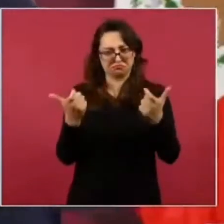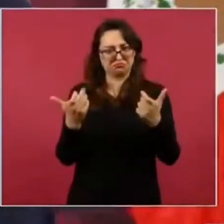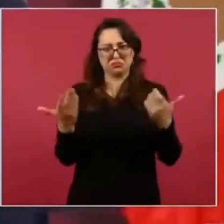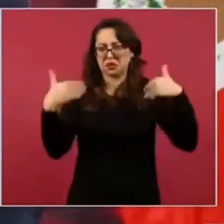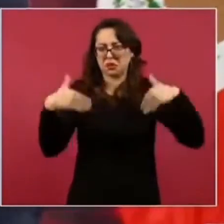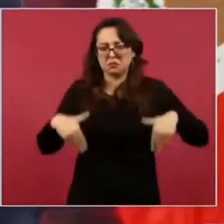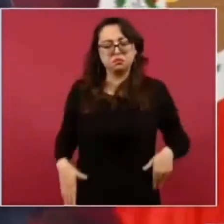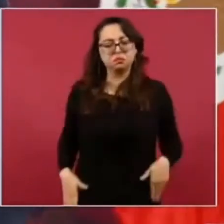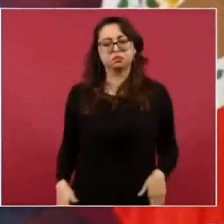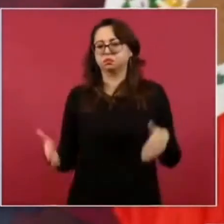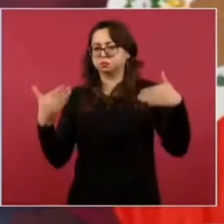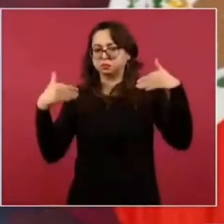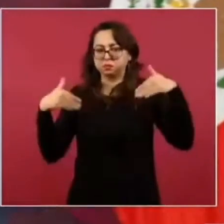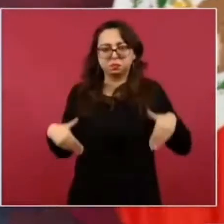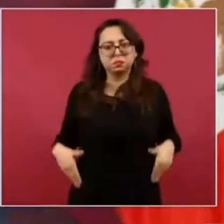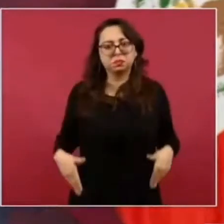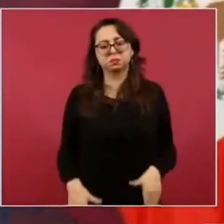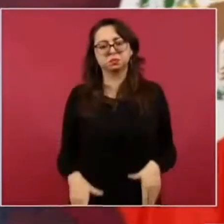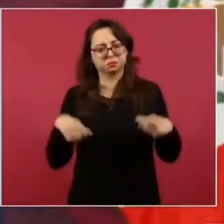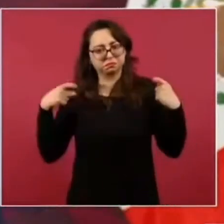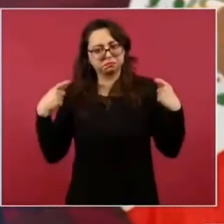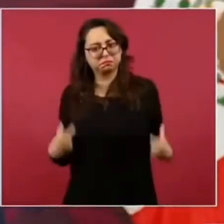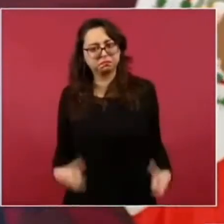particulares, malos negocios